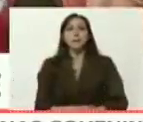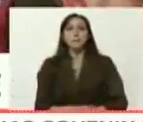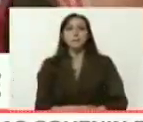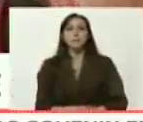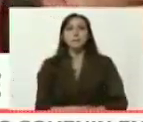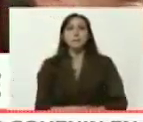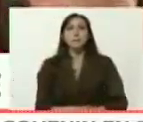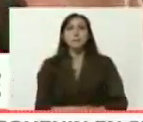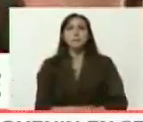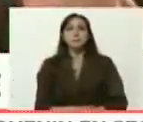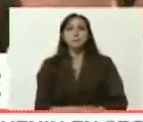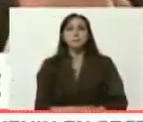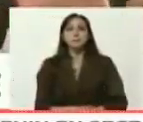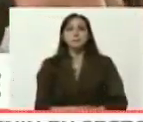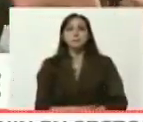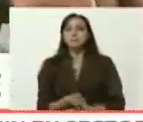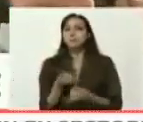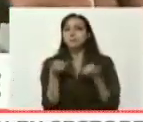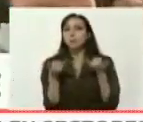Y ahora,